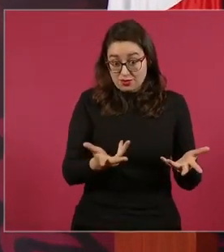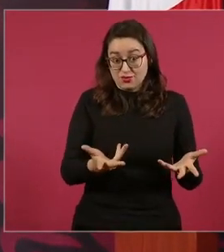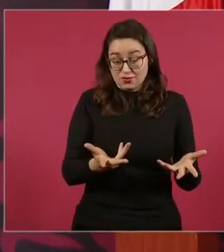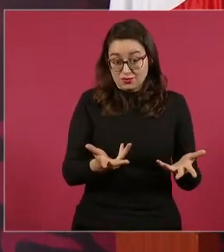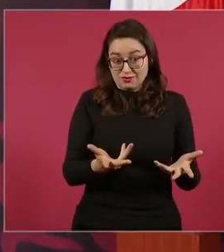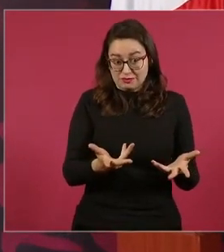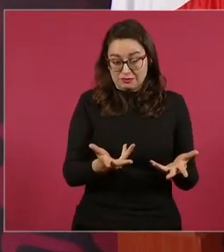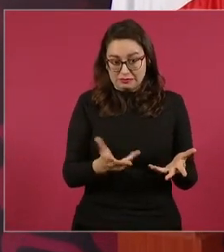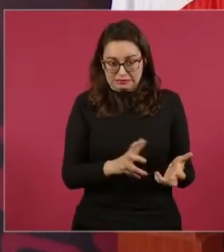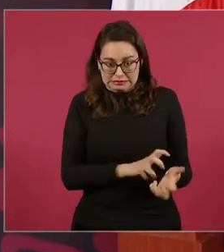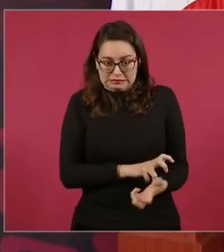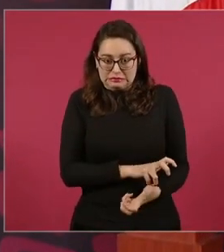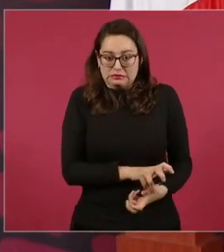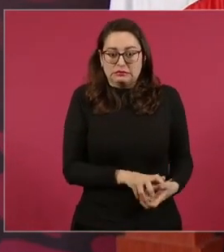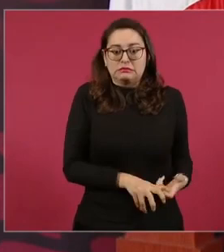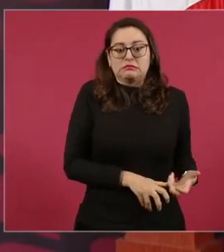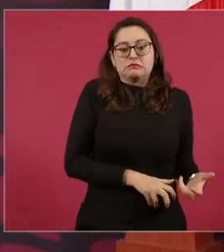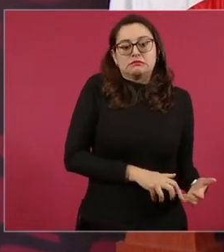para que